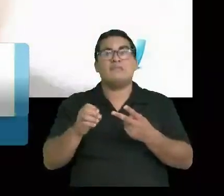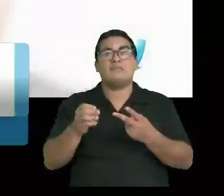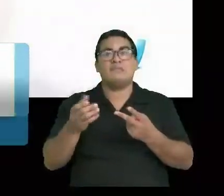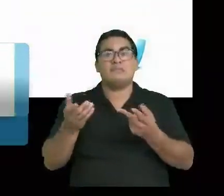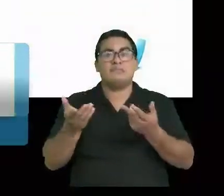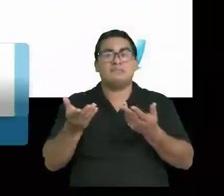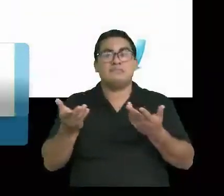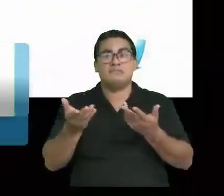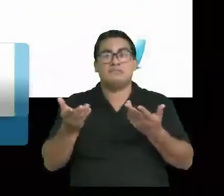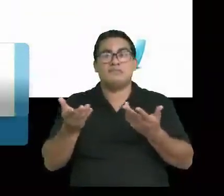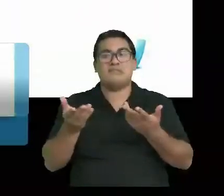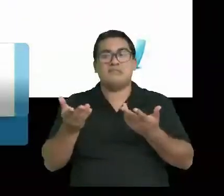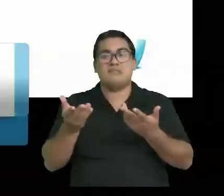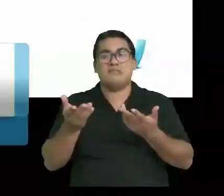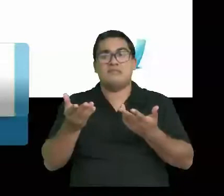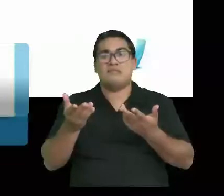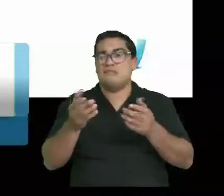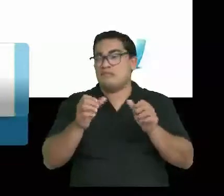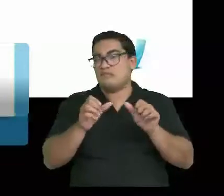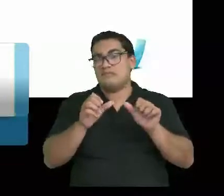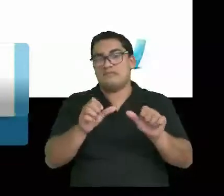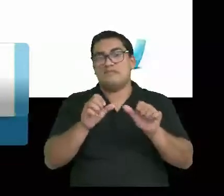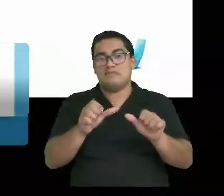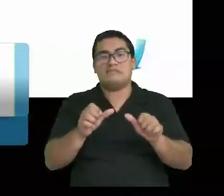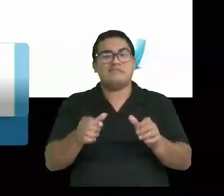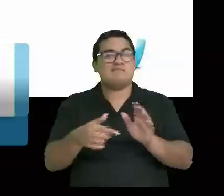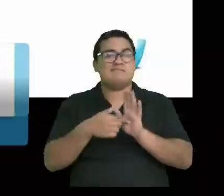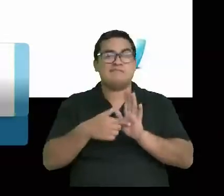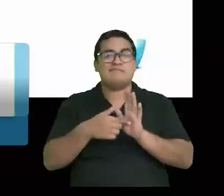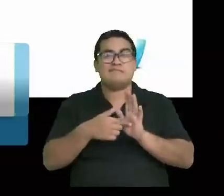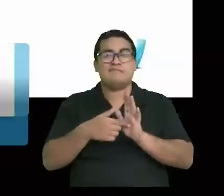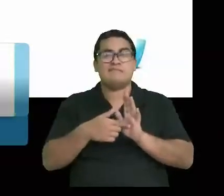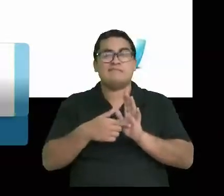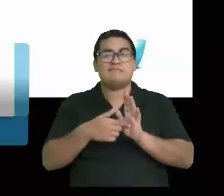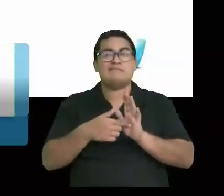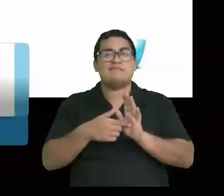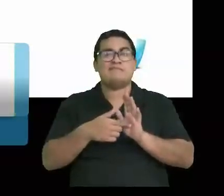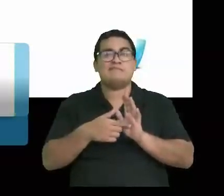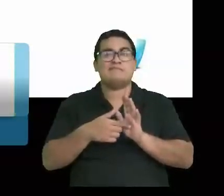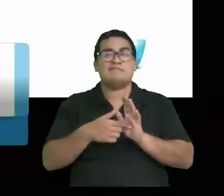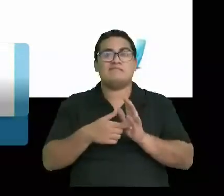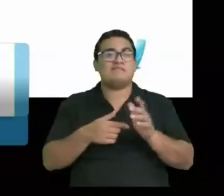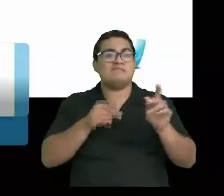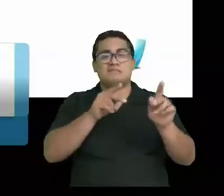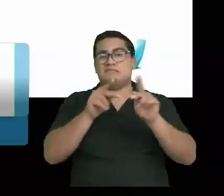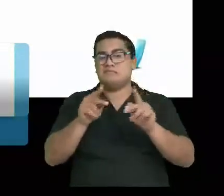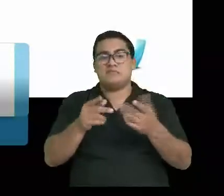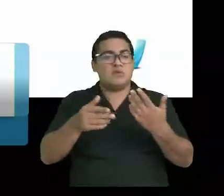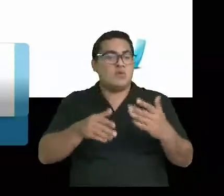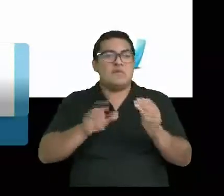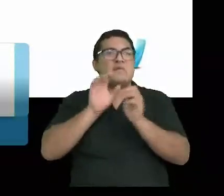tenemos el bruxismo establecido, ¿verdad?, que ya hay un hábito